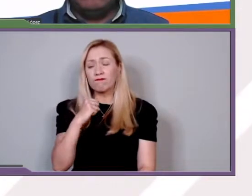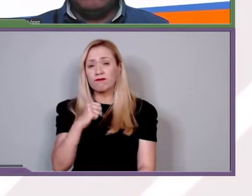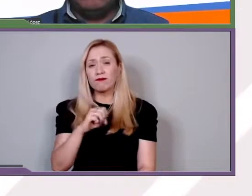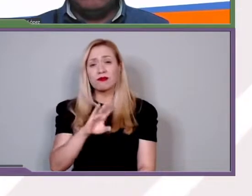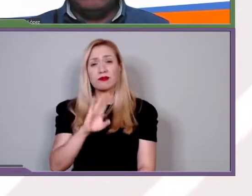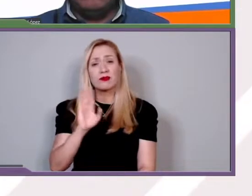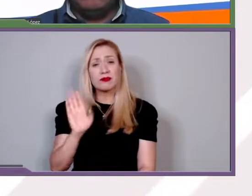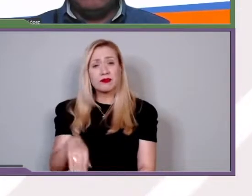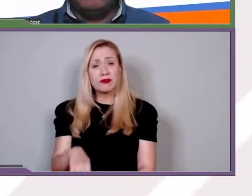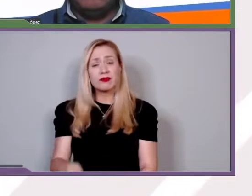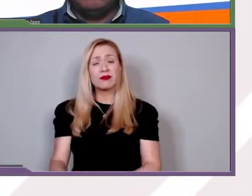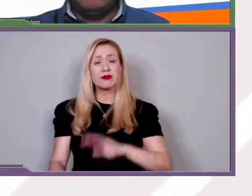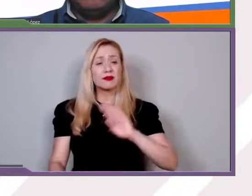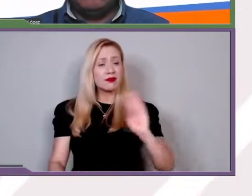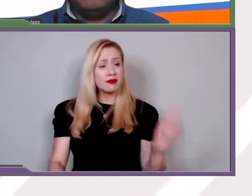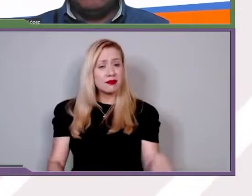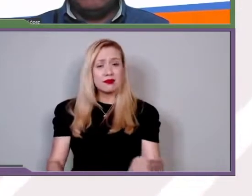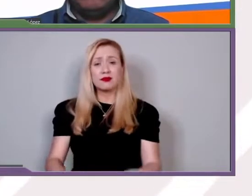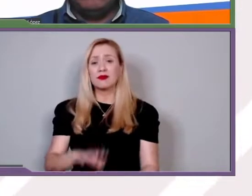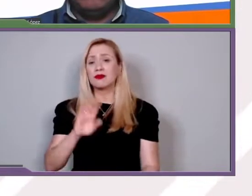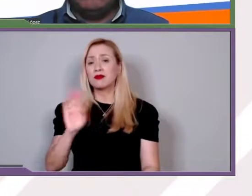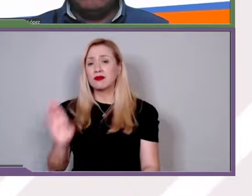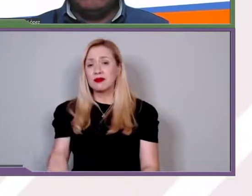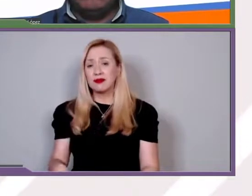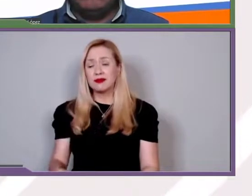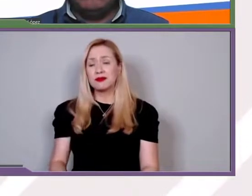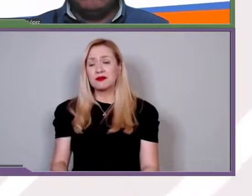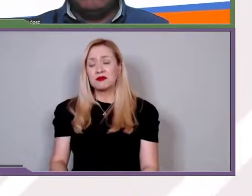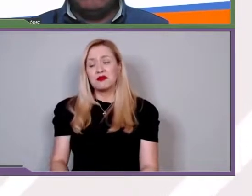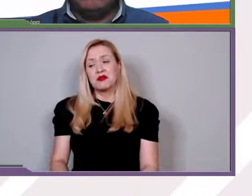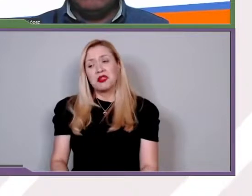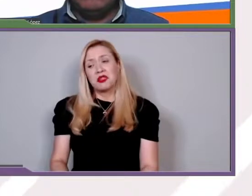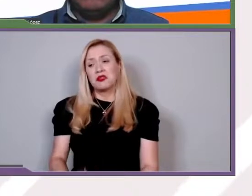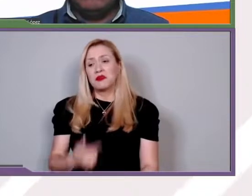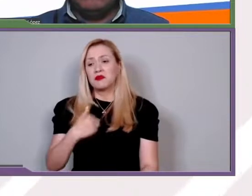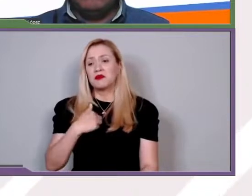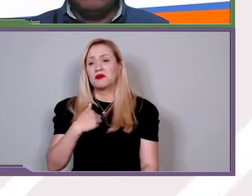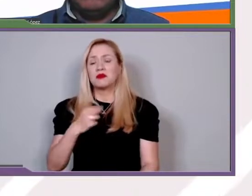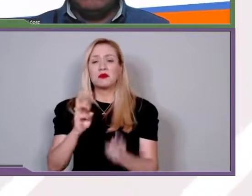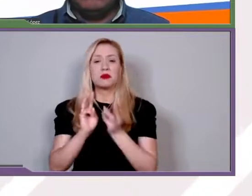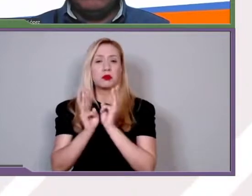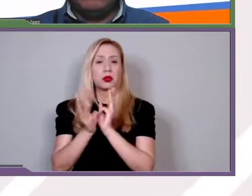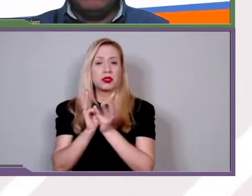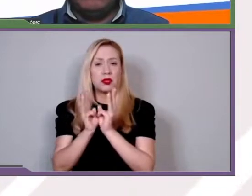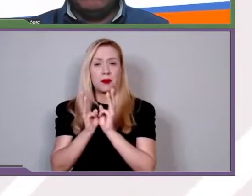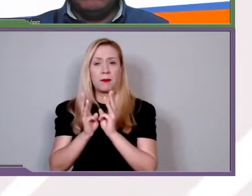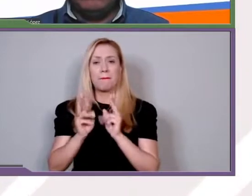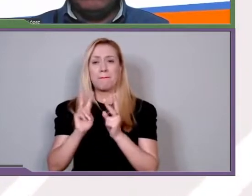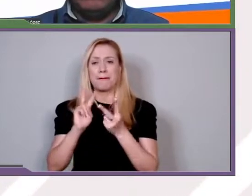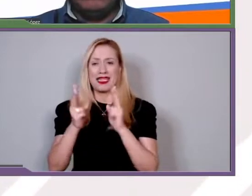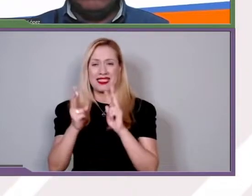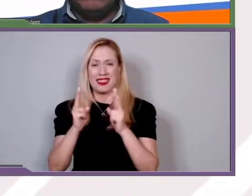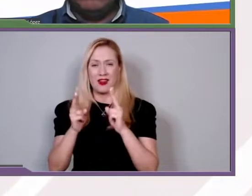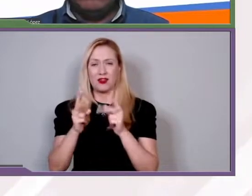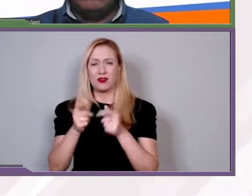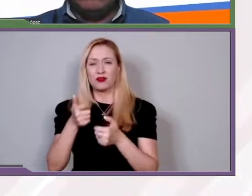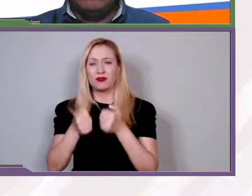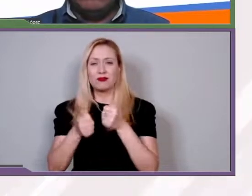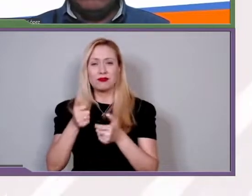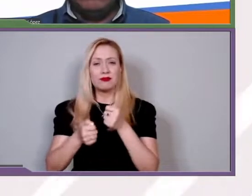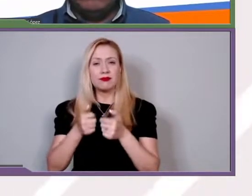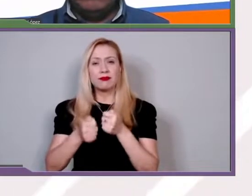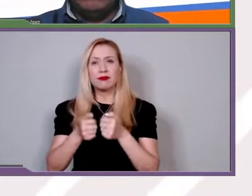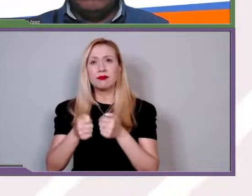tipo de duelos, pero nosotros tenemos un pequeño chat con los vecinos, porque pues ya no podemos